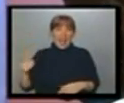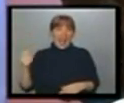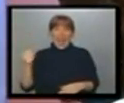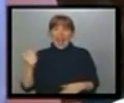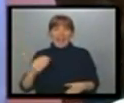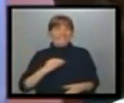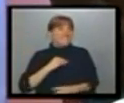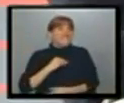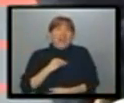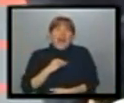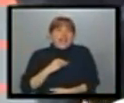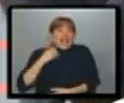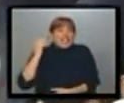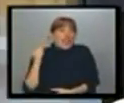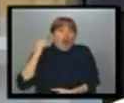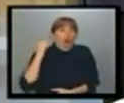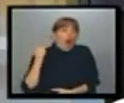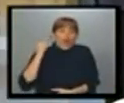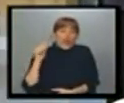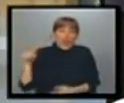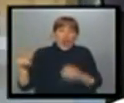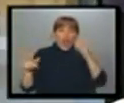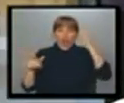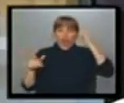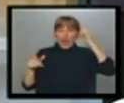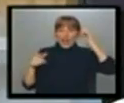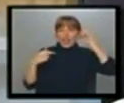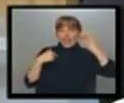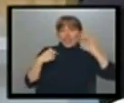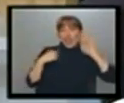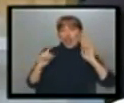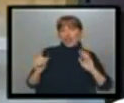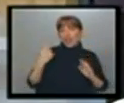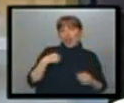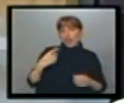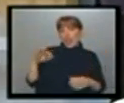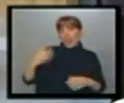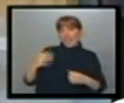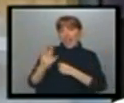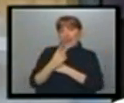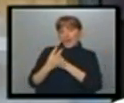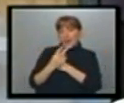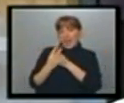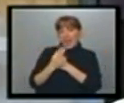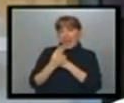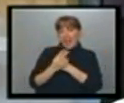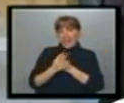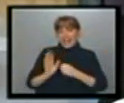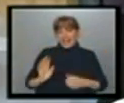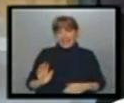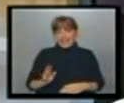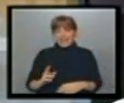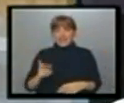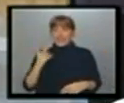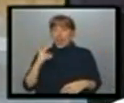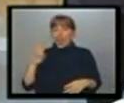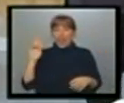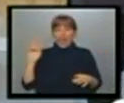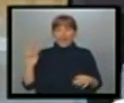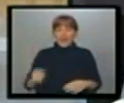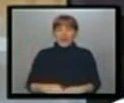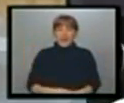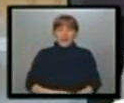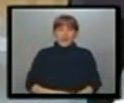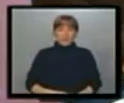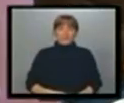de este tema y un profesional. Y yo porque vivo solo y me tengo que cuidar, ¿entendés? Bueno, así que se da esa doble condición acá. ¿Sabés